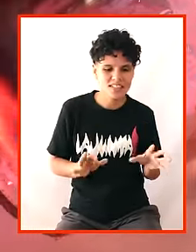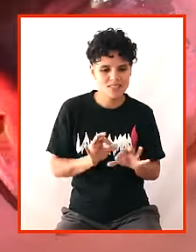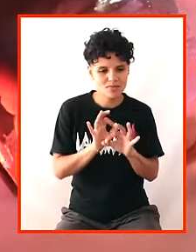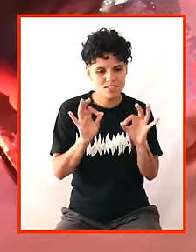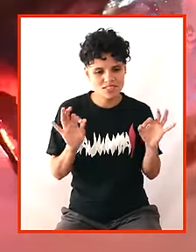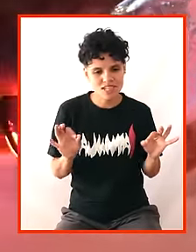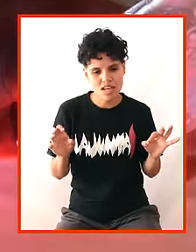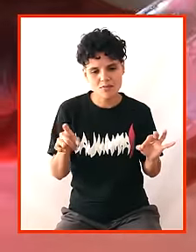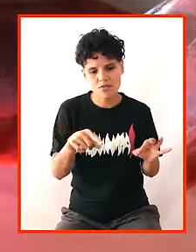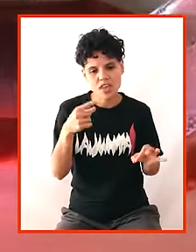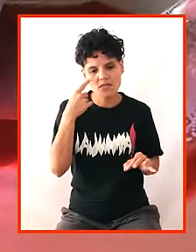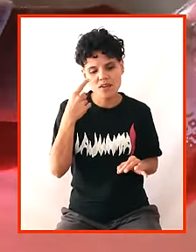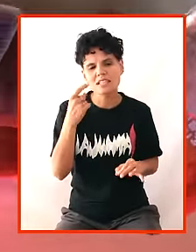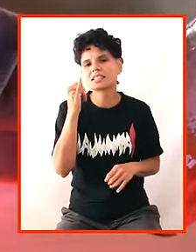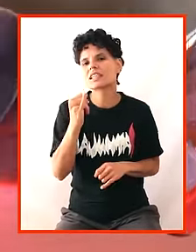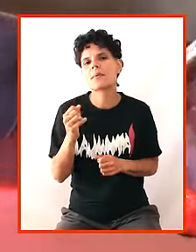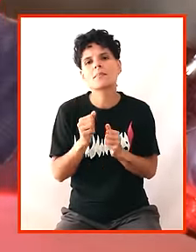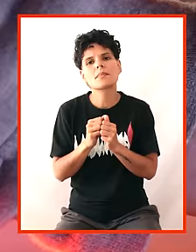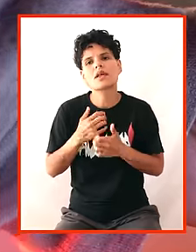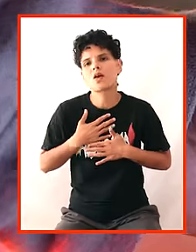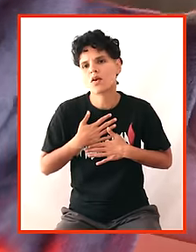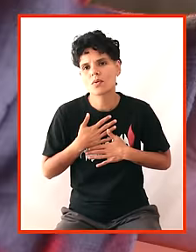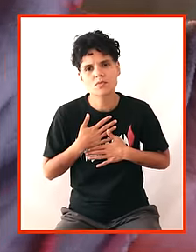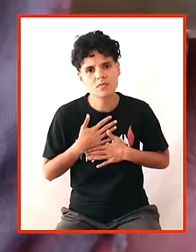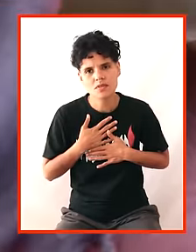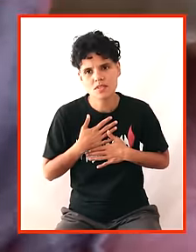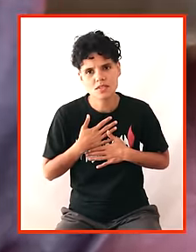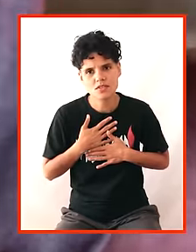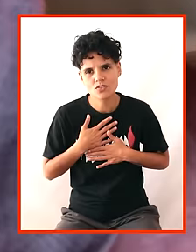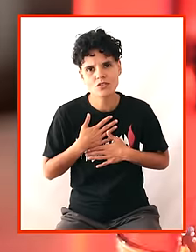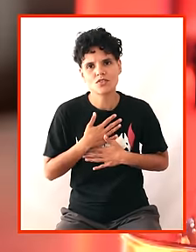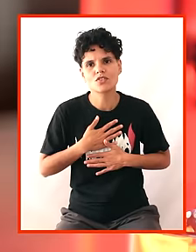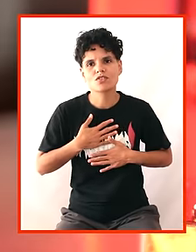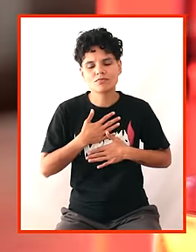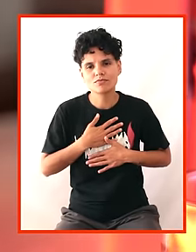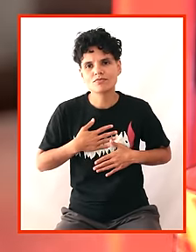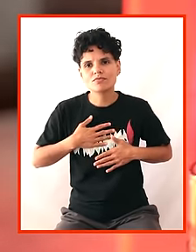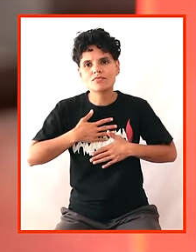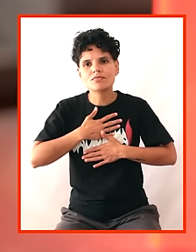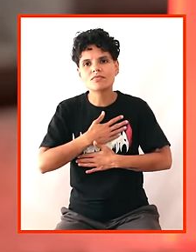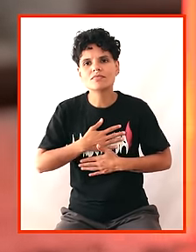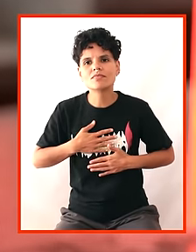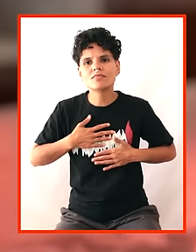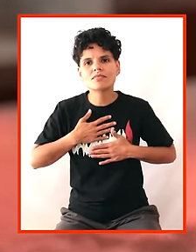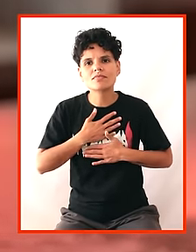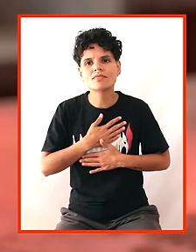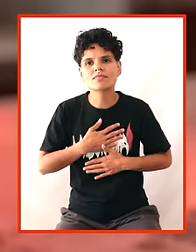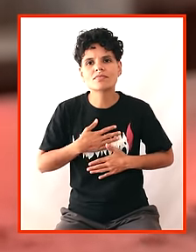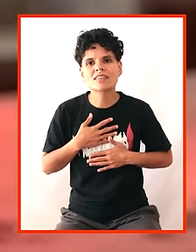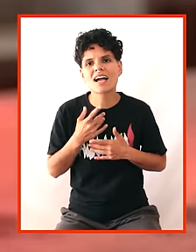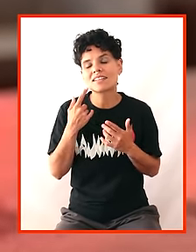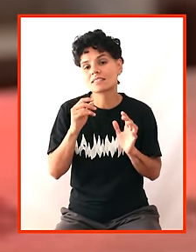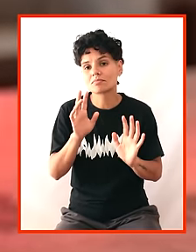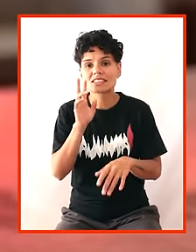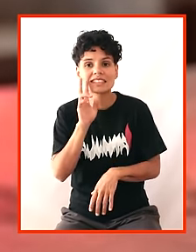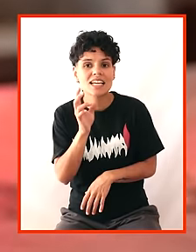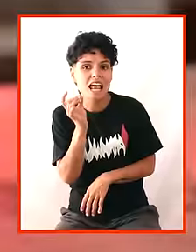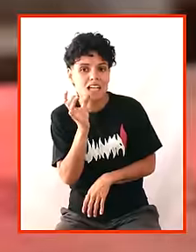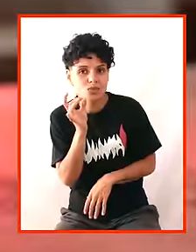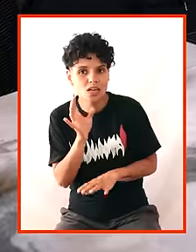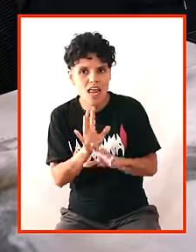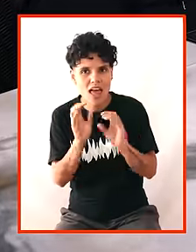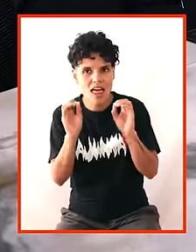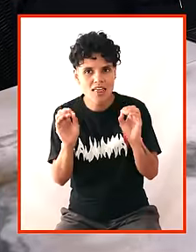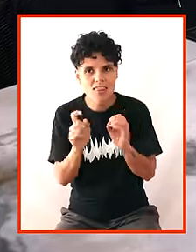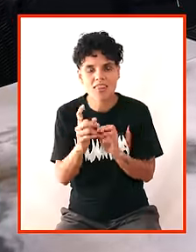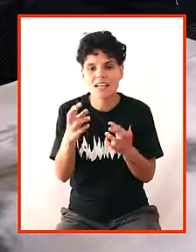La quiero. Siempre está al lado mío, ¿eh? Voy a hacer una cosita. Todavía, allá. ¿Cómo que no quiere la cosa? Sin azúcar, ¿eh? Un clásico chileno.